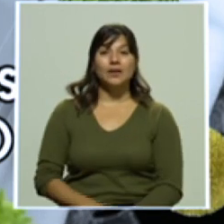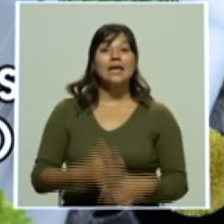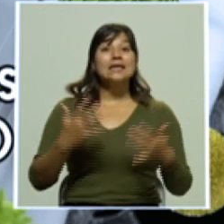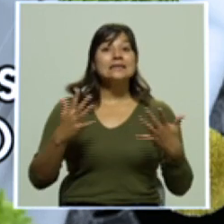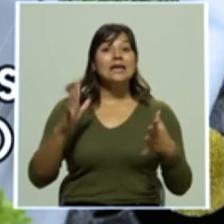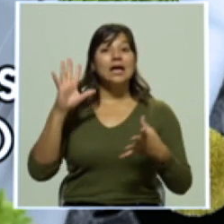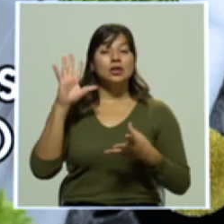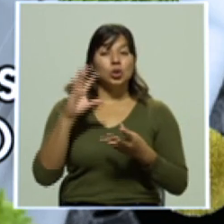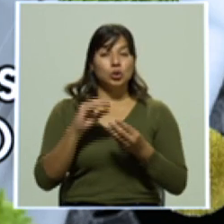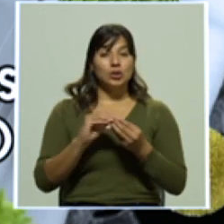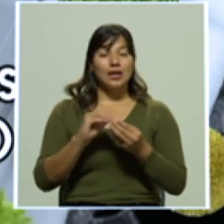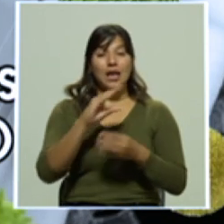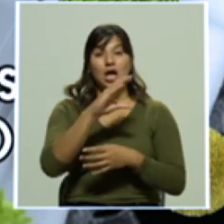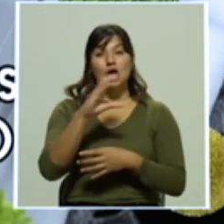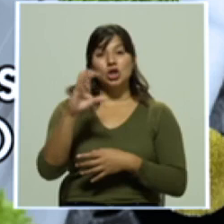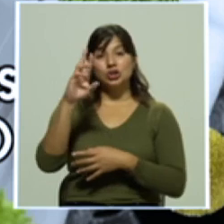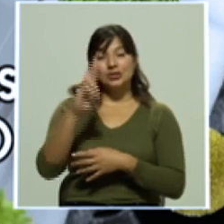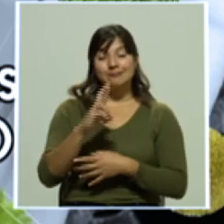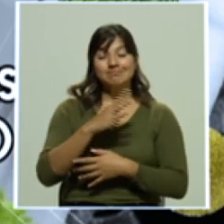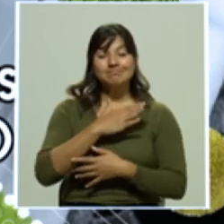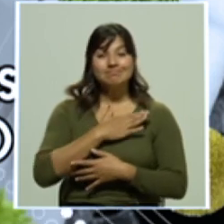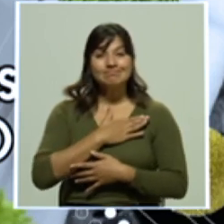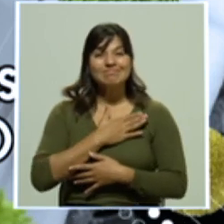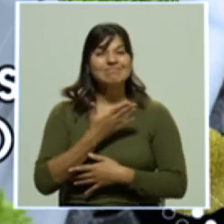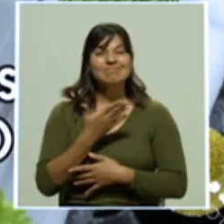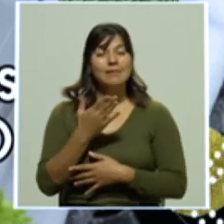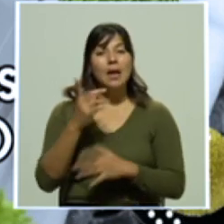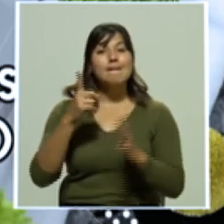total, el país lamenta ya